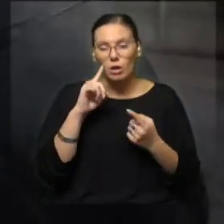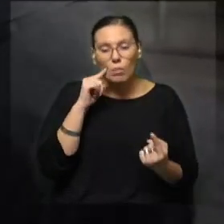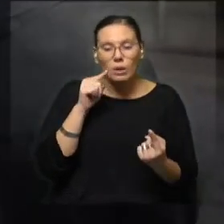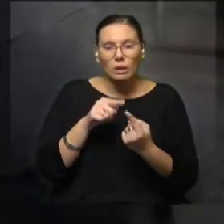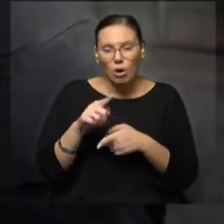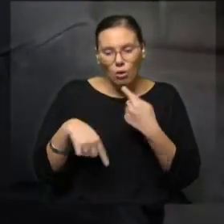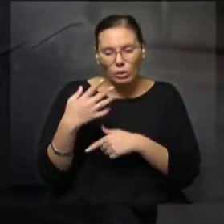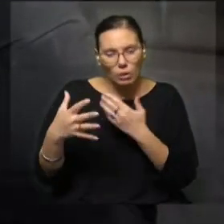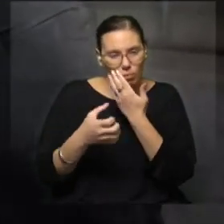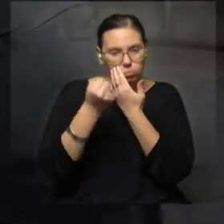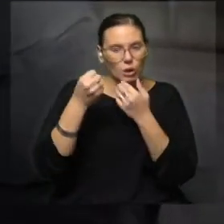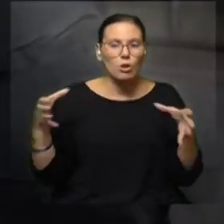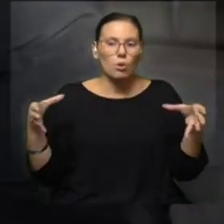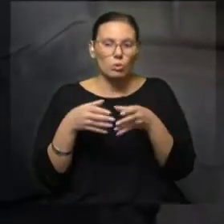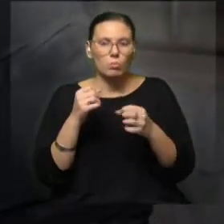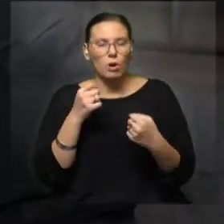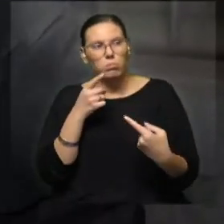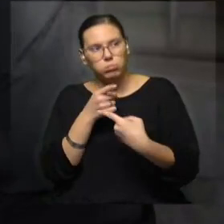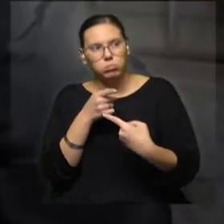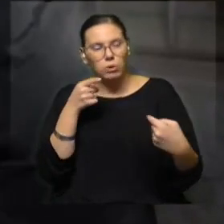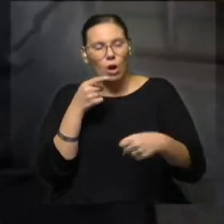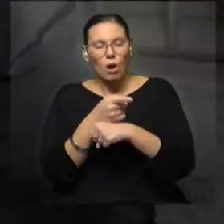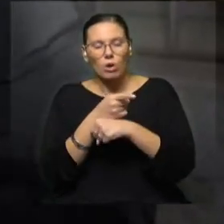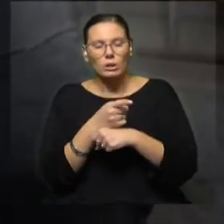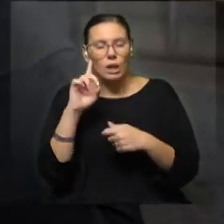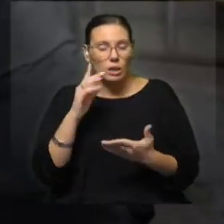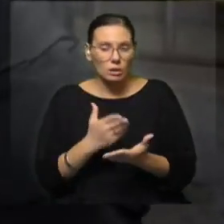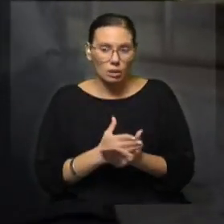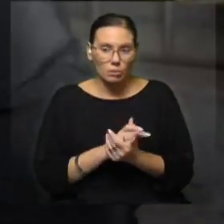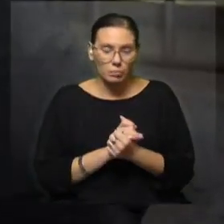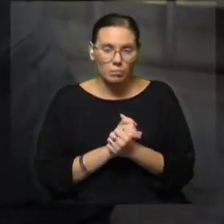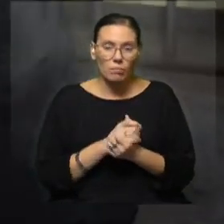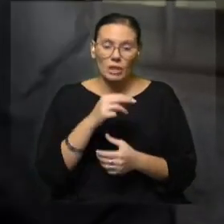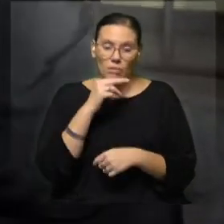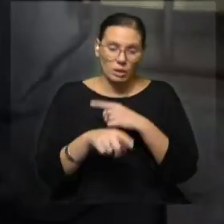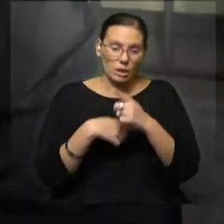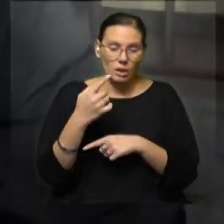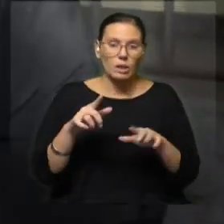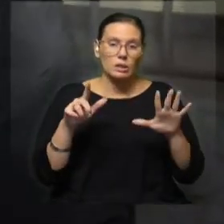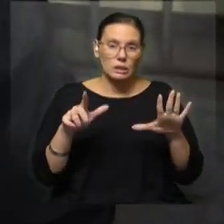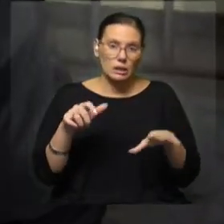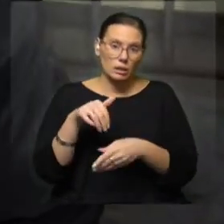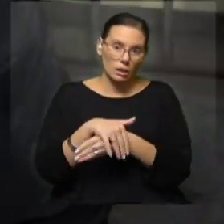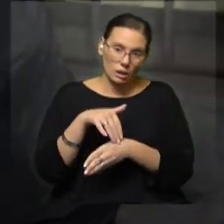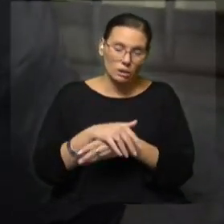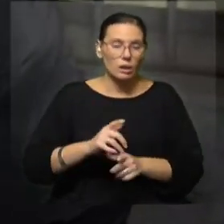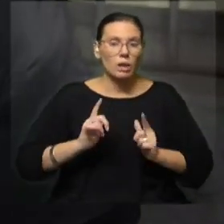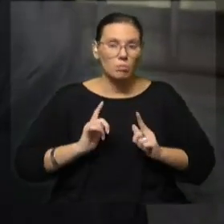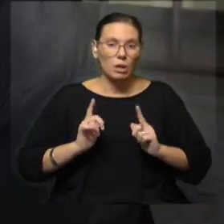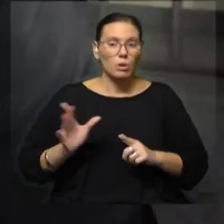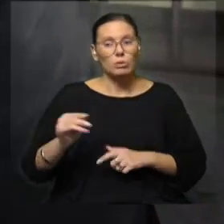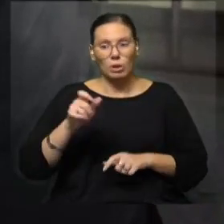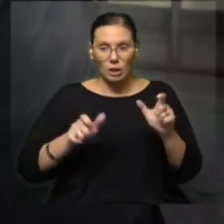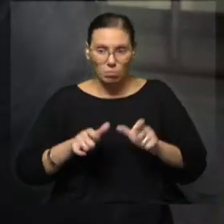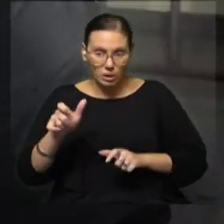seguir rescatando lo colectivo para enfrentar la dictadura. Y bueno, viernes que viene, 19 horas allí, los esperamos a todas y a